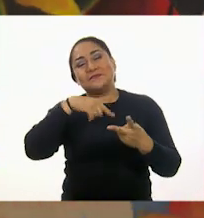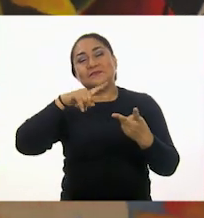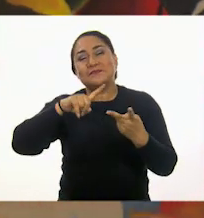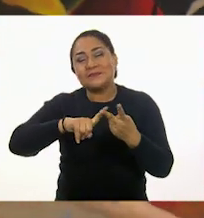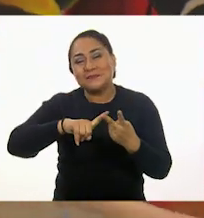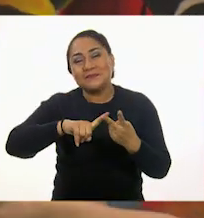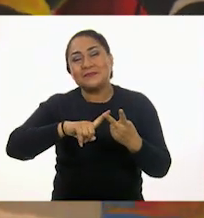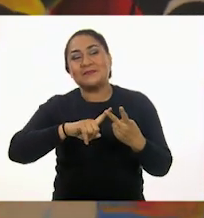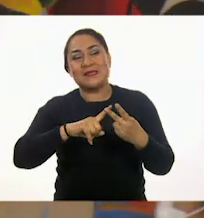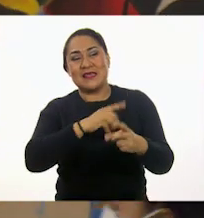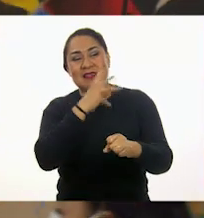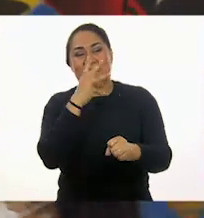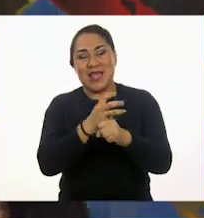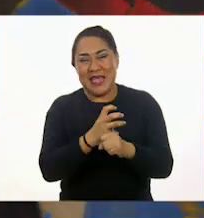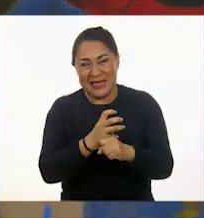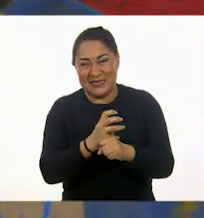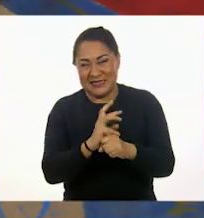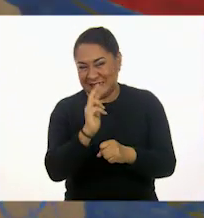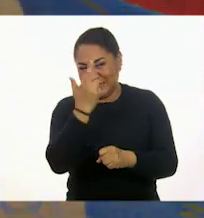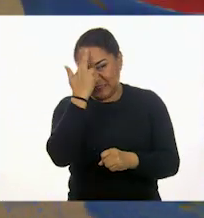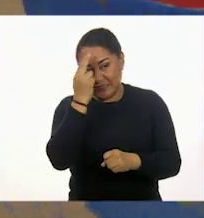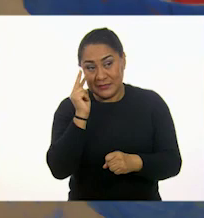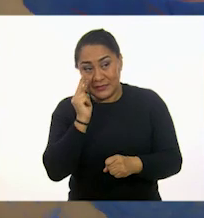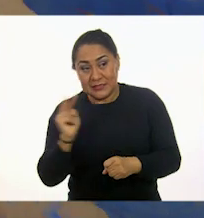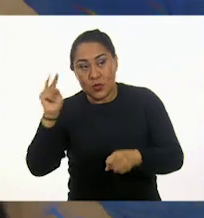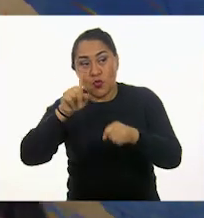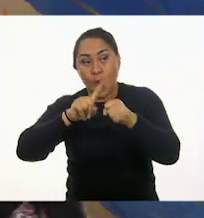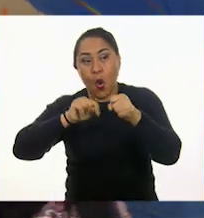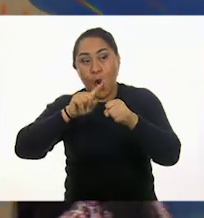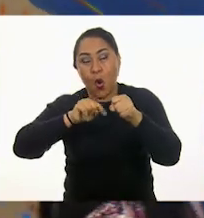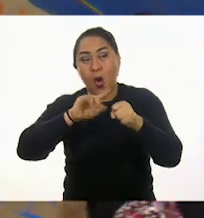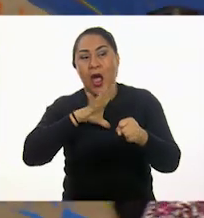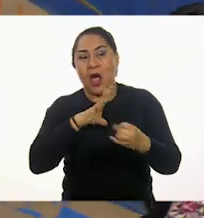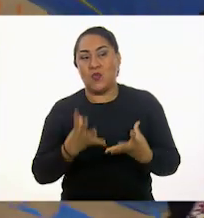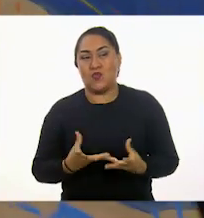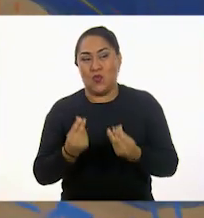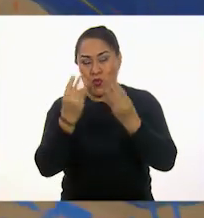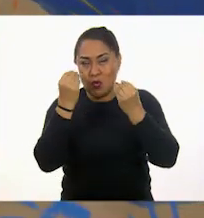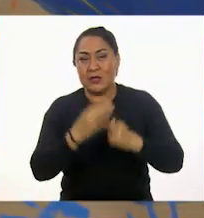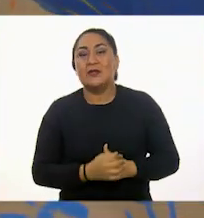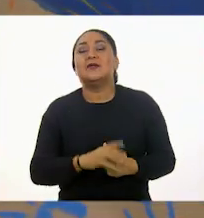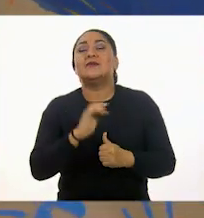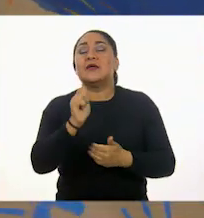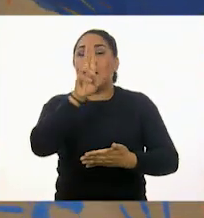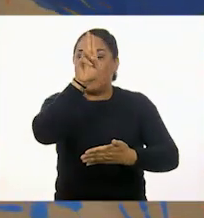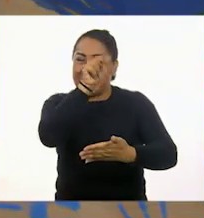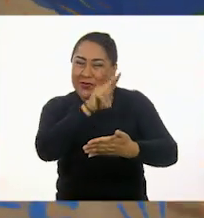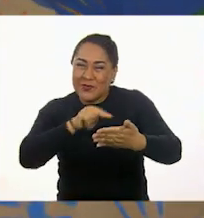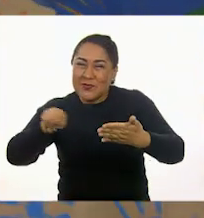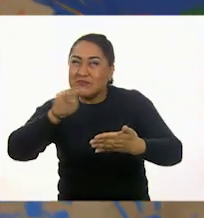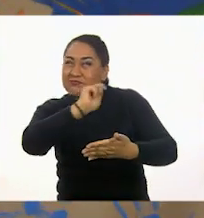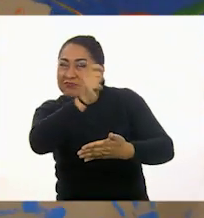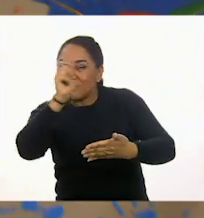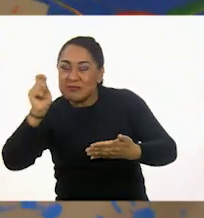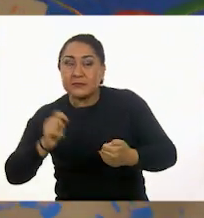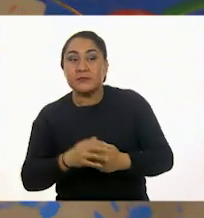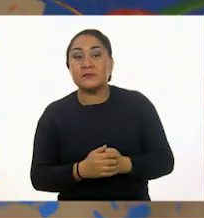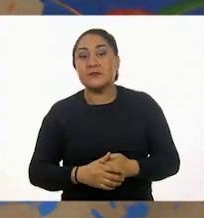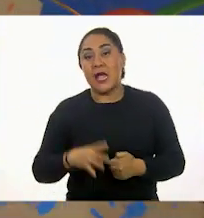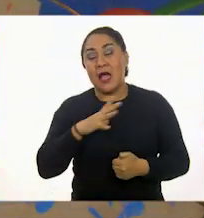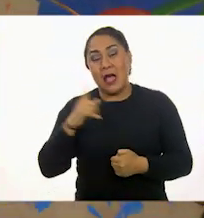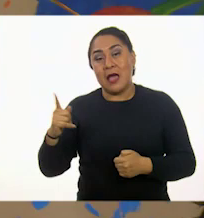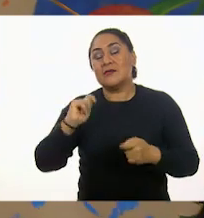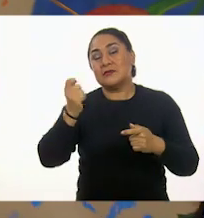tercer grado, el número 3. Claro, aquí está. Y tiene muchos colores, hablando un poco de la pintura. Y Aquí hay bueno, un